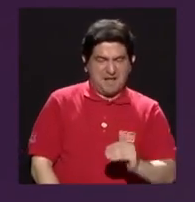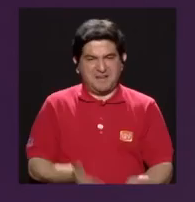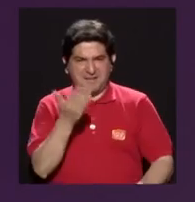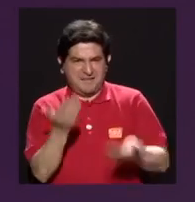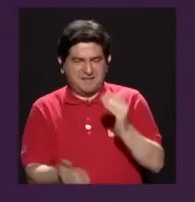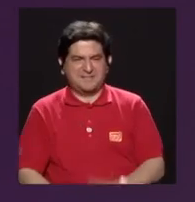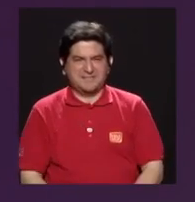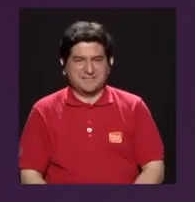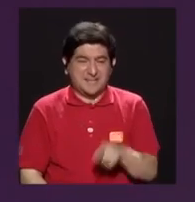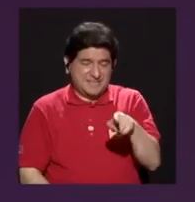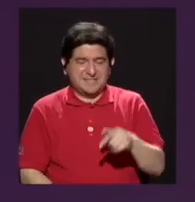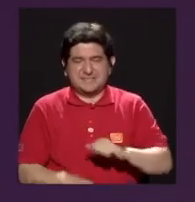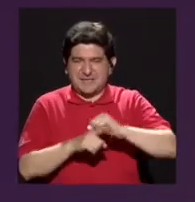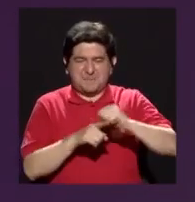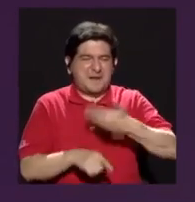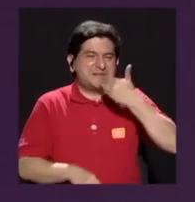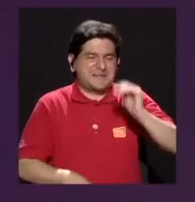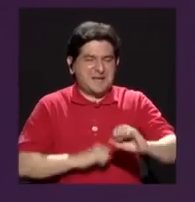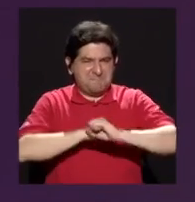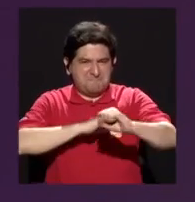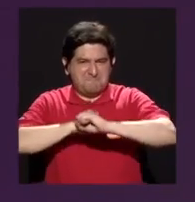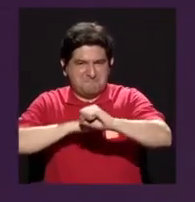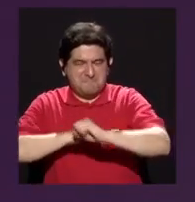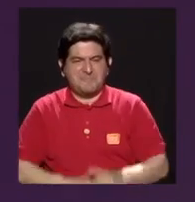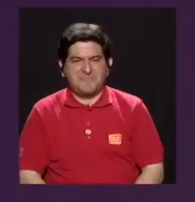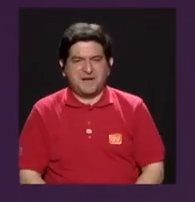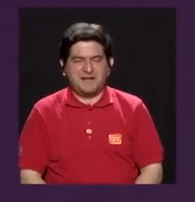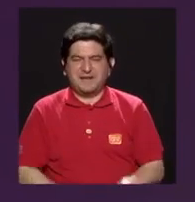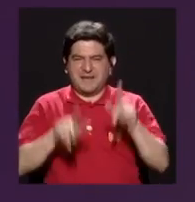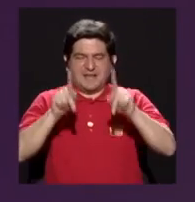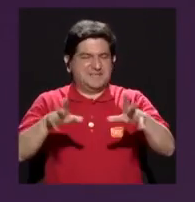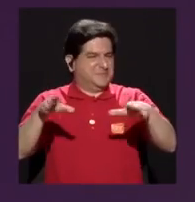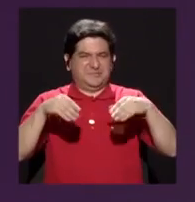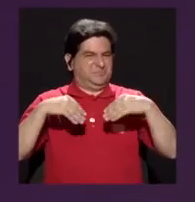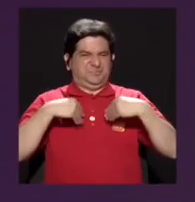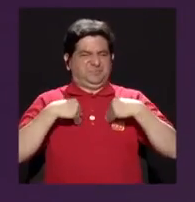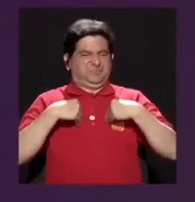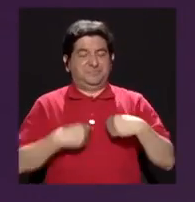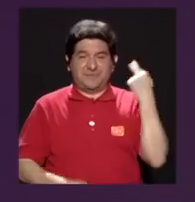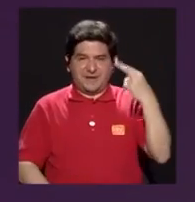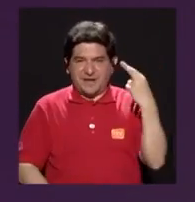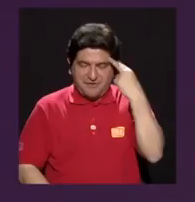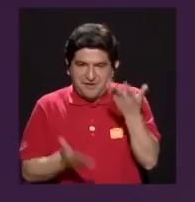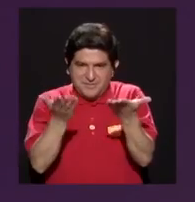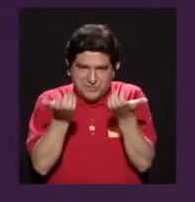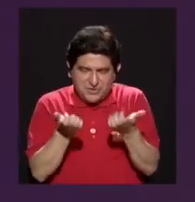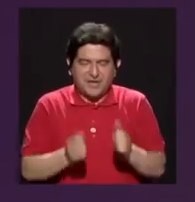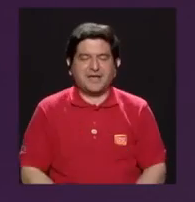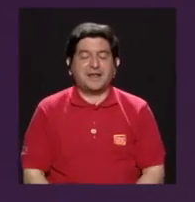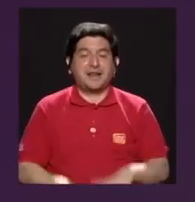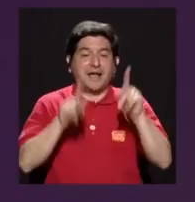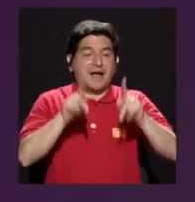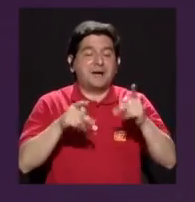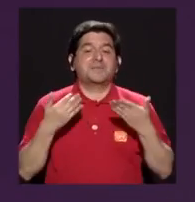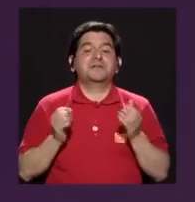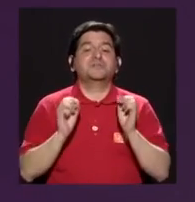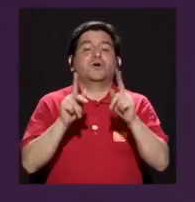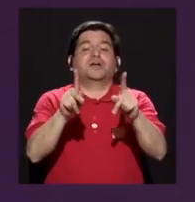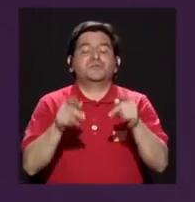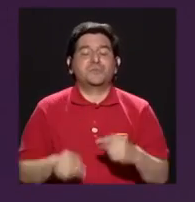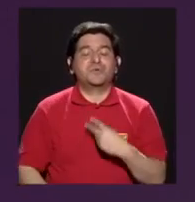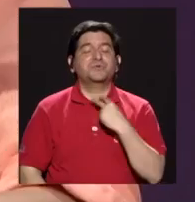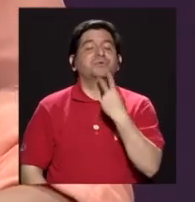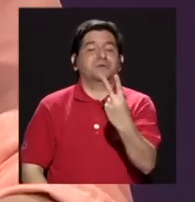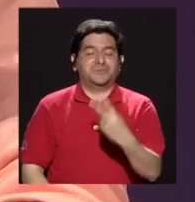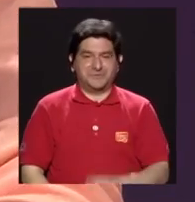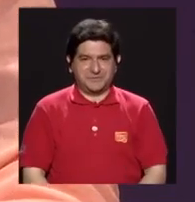estas malas prácticas publicitarias empiezan a ser mal recibidas por la audiencia bueno por eso queríamos dar voz a la audiencia en este observatorio